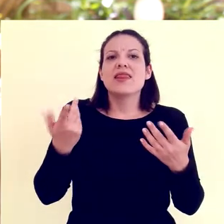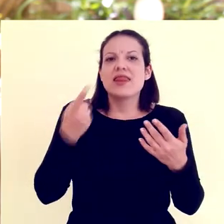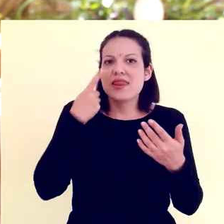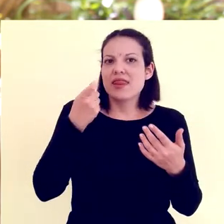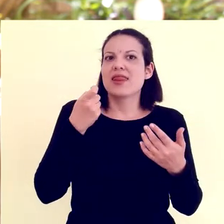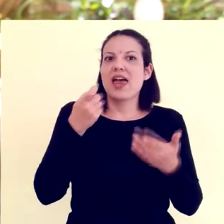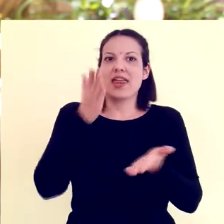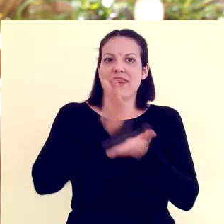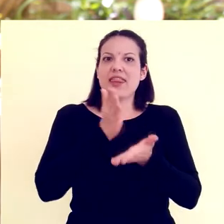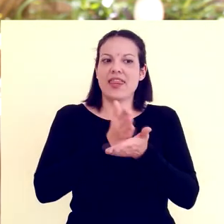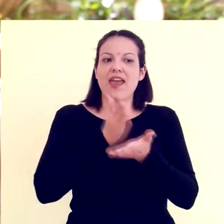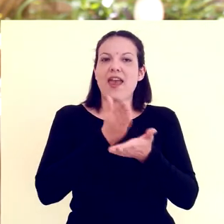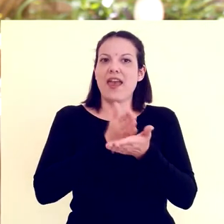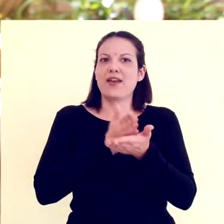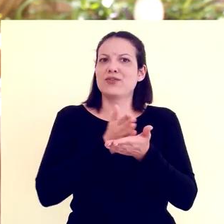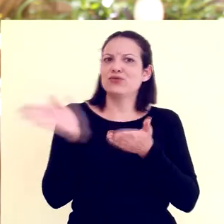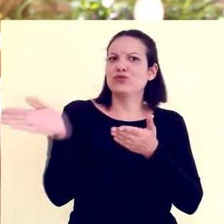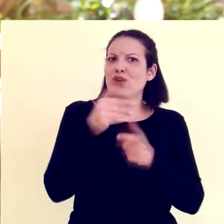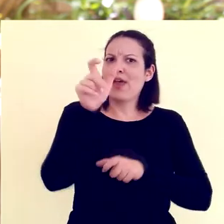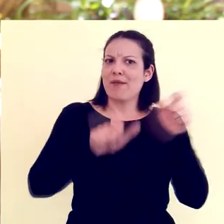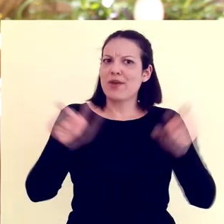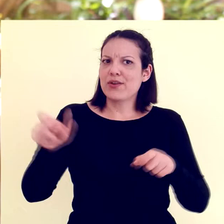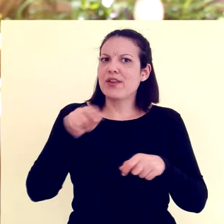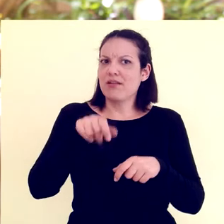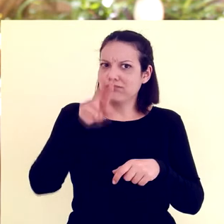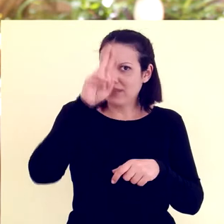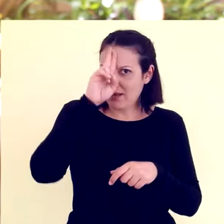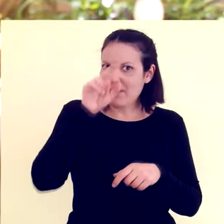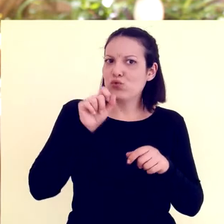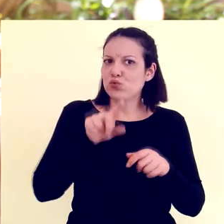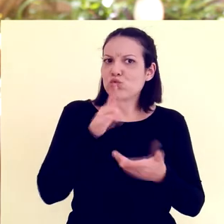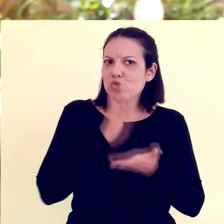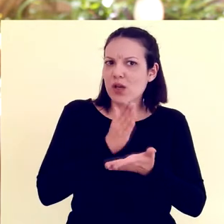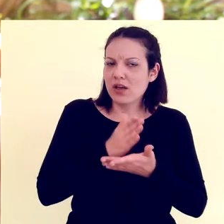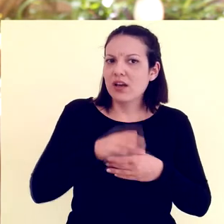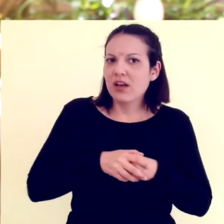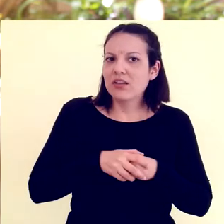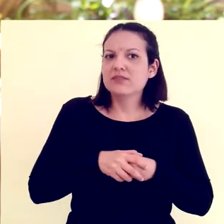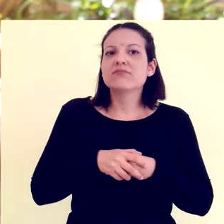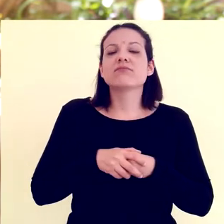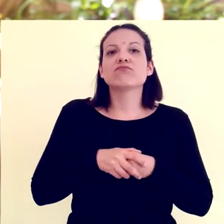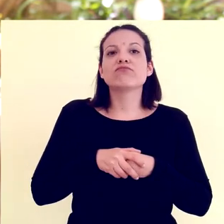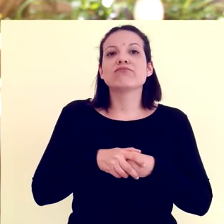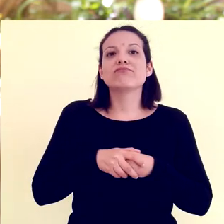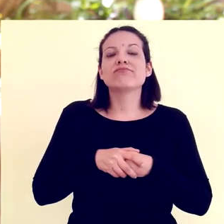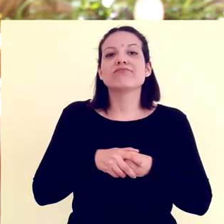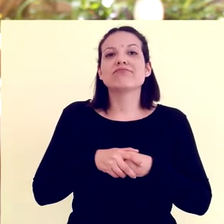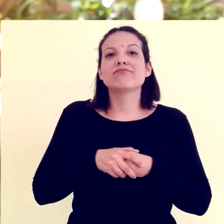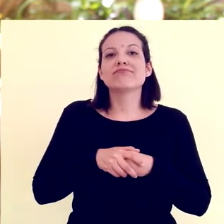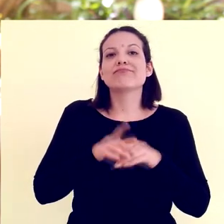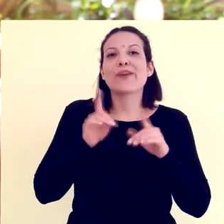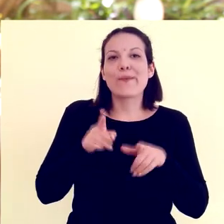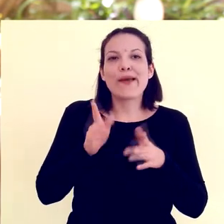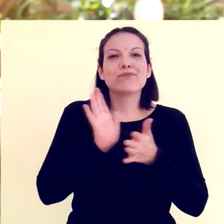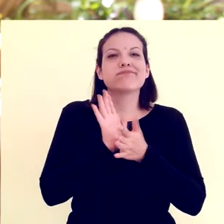a contemplar derechos de todas esas personas, ¿no? Es como que también es como que